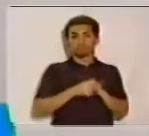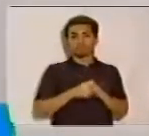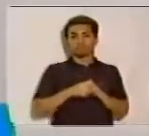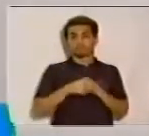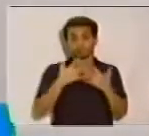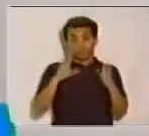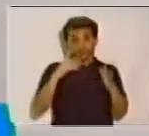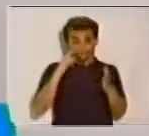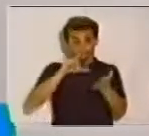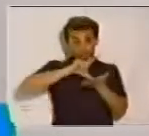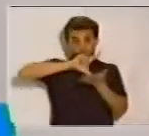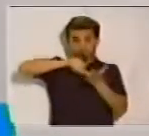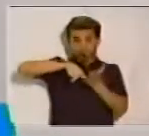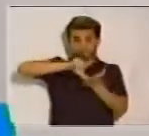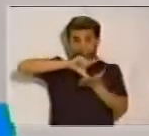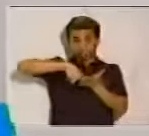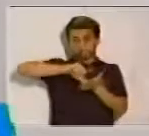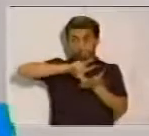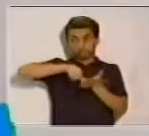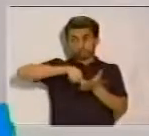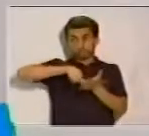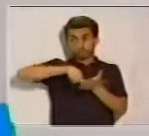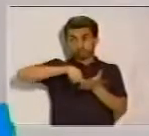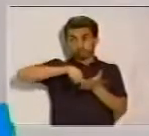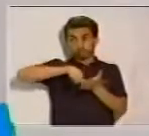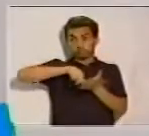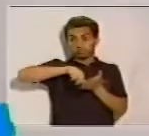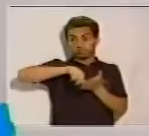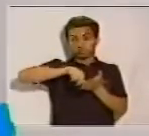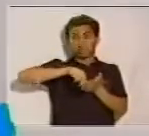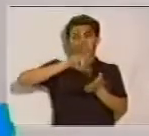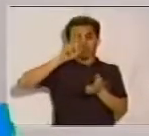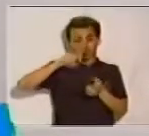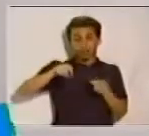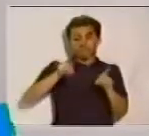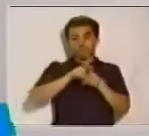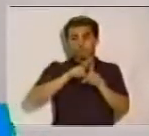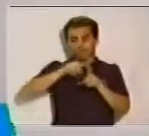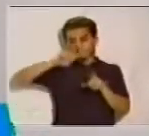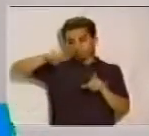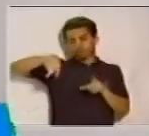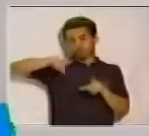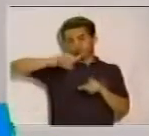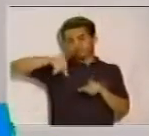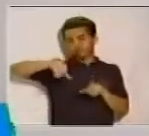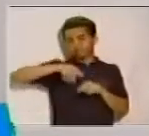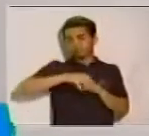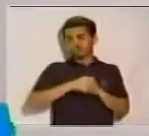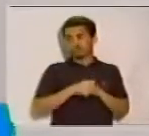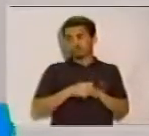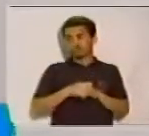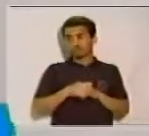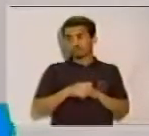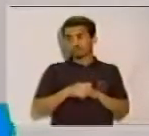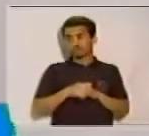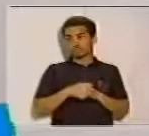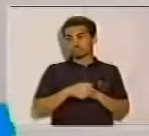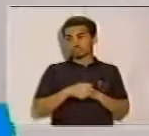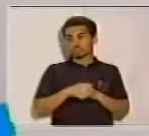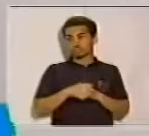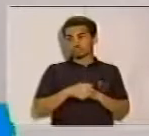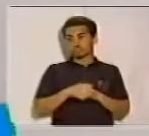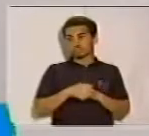¿Ya están ahí? Cabal tiene que quedar en la orilla otra vez, en la periferia. Y miren lo que van a hacer nada más.